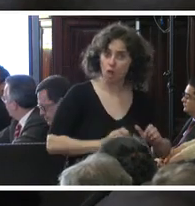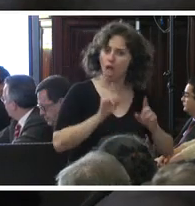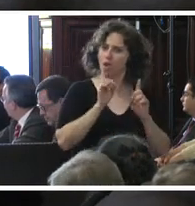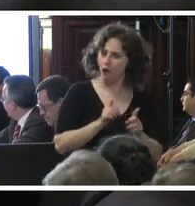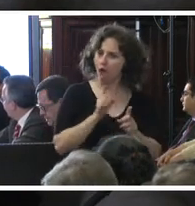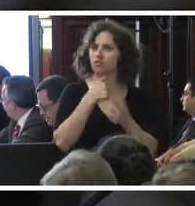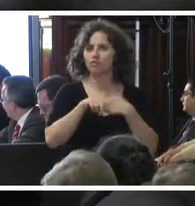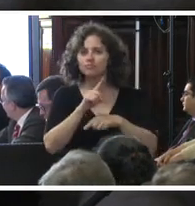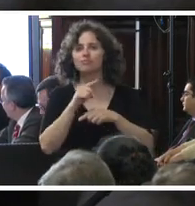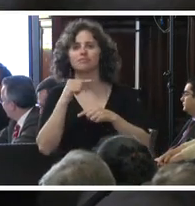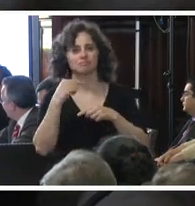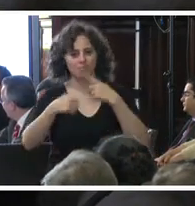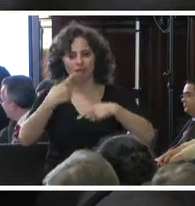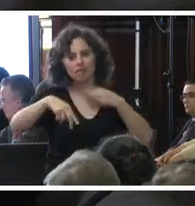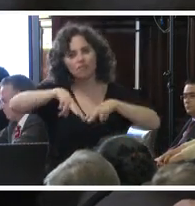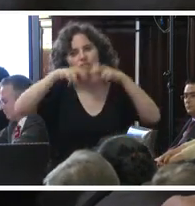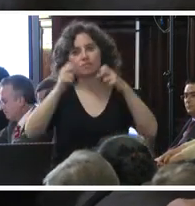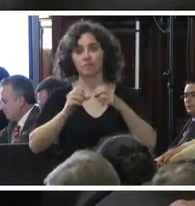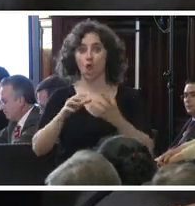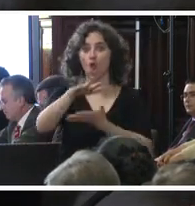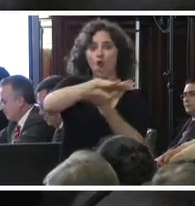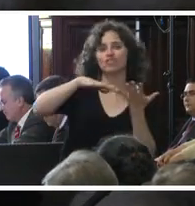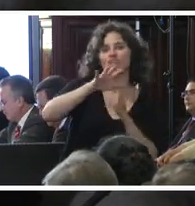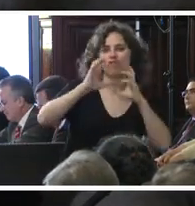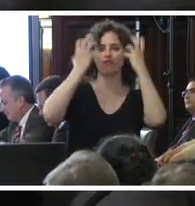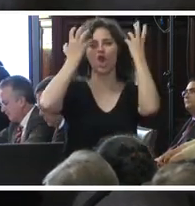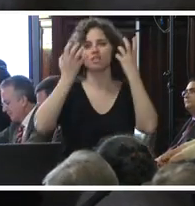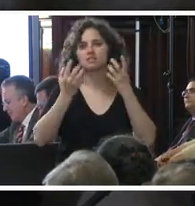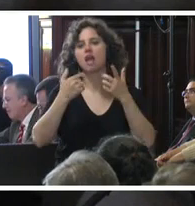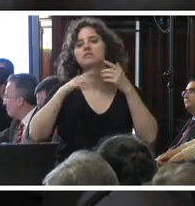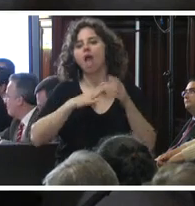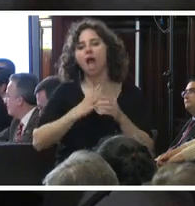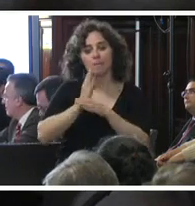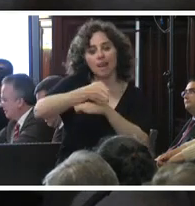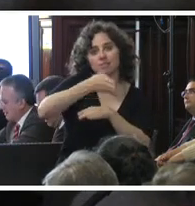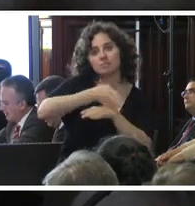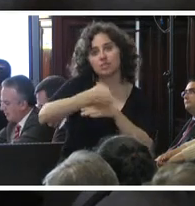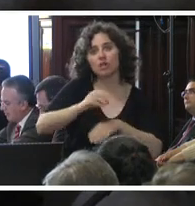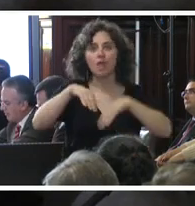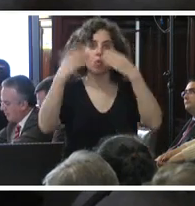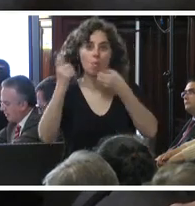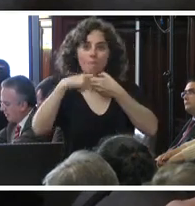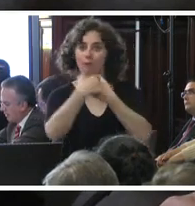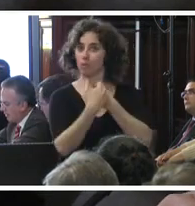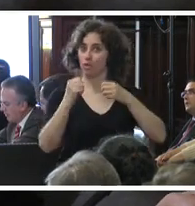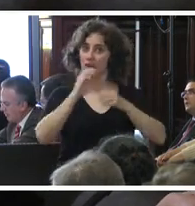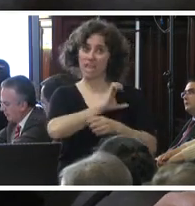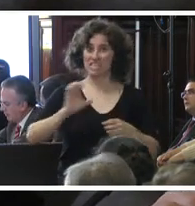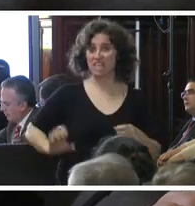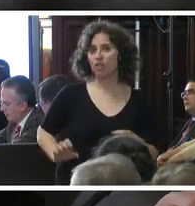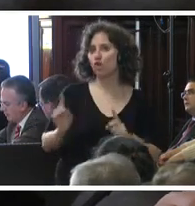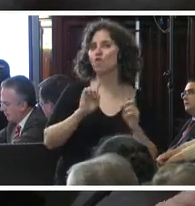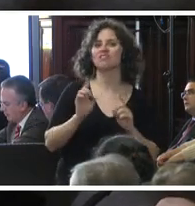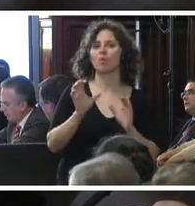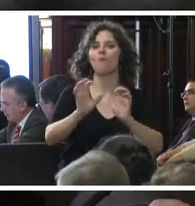decirles que en el contexto de la violencia, si existe alguna participación de algún miembro del estado, no es como